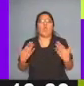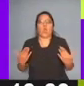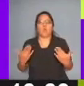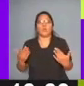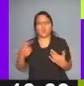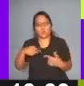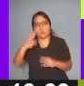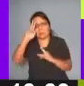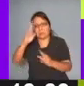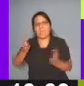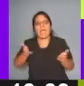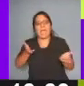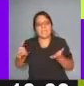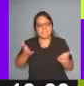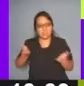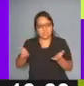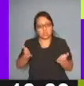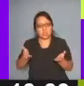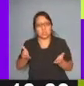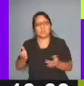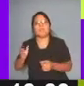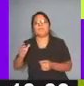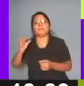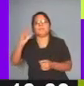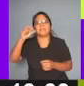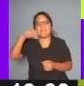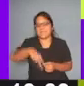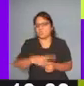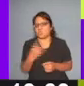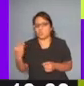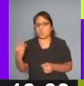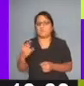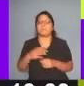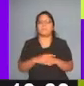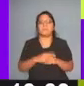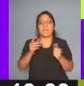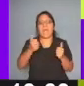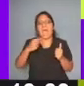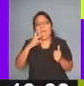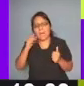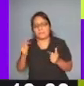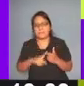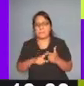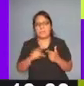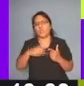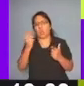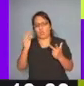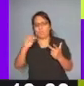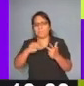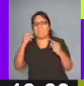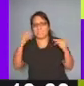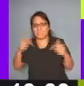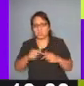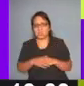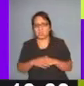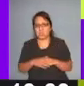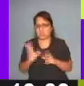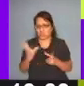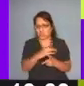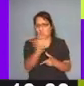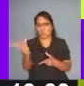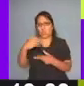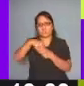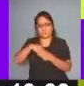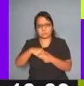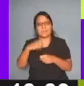los asesoramientos que tenemos de las Naciones Unidas, de la DAIA, de la AMIA, y van a estar mucho más contentos con un organismo presente